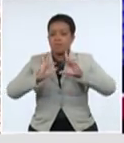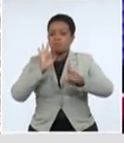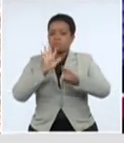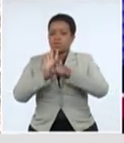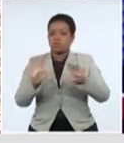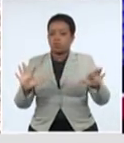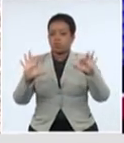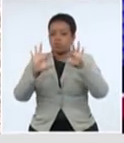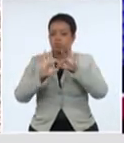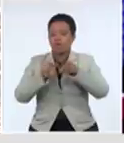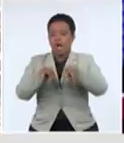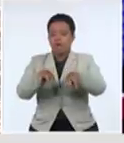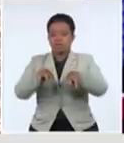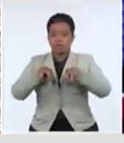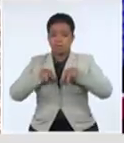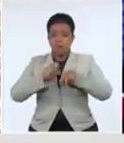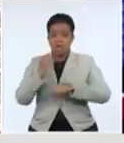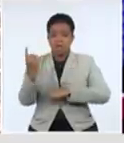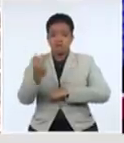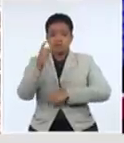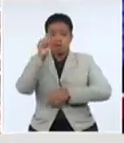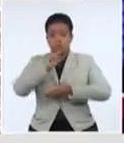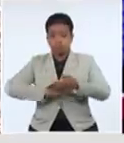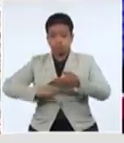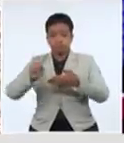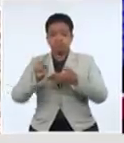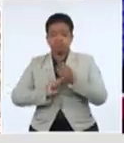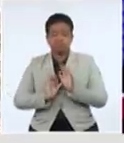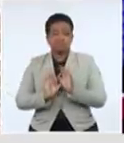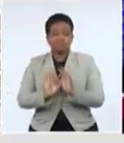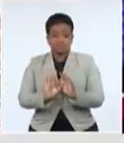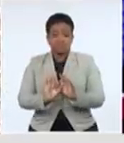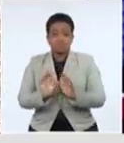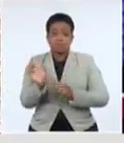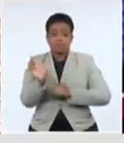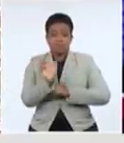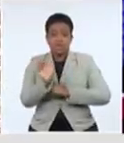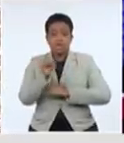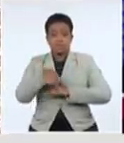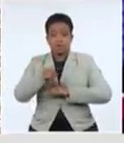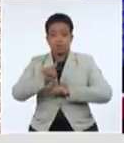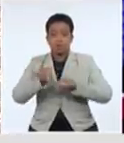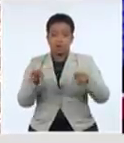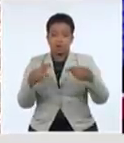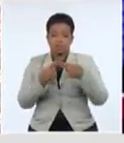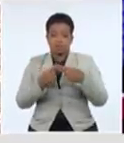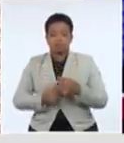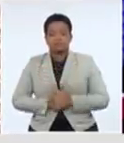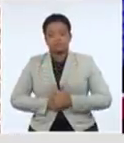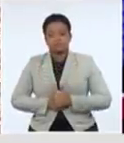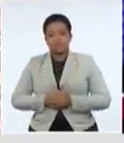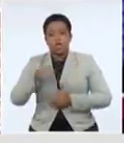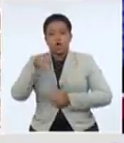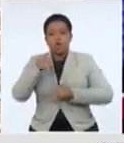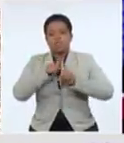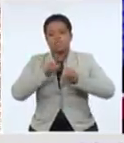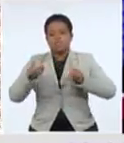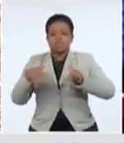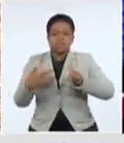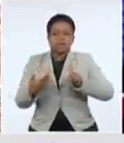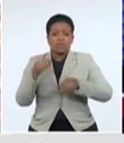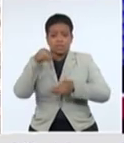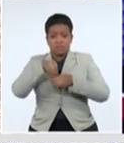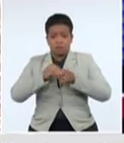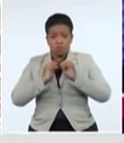señal de la Asamblea Nacional del Poder Popular a propósito de la 9ª legislatura. Hoy conversaremos como parte de esta